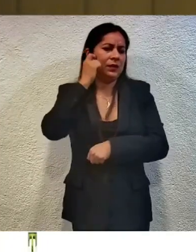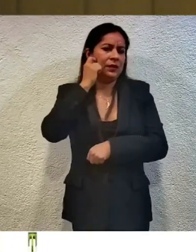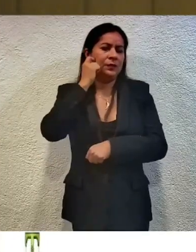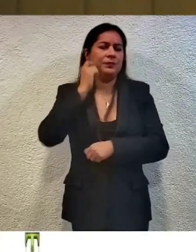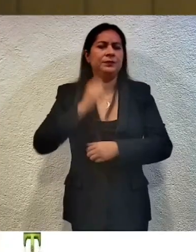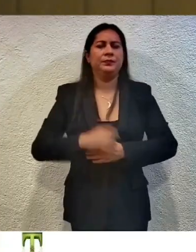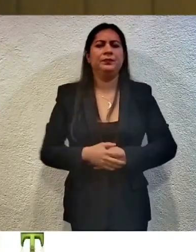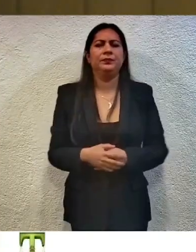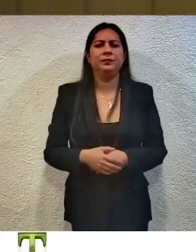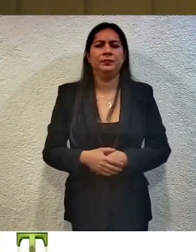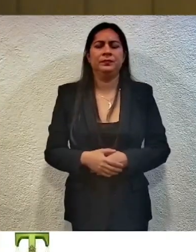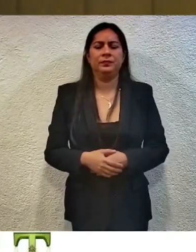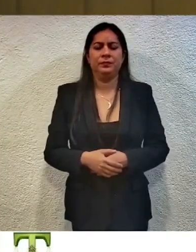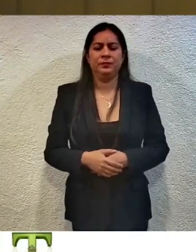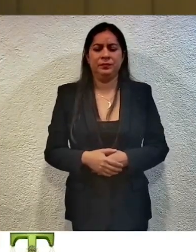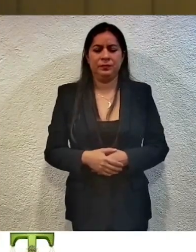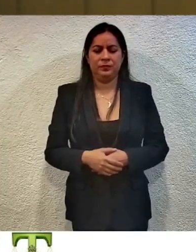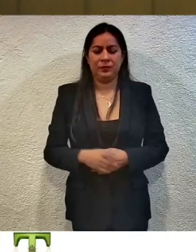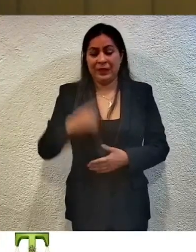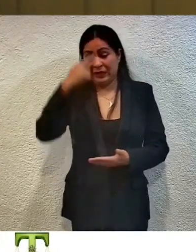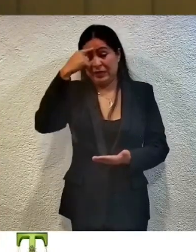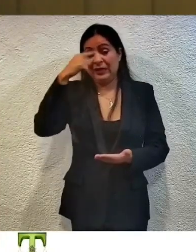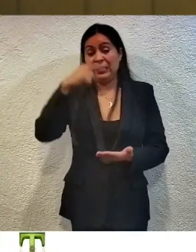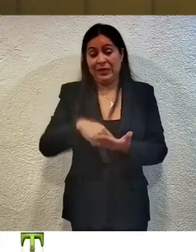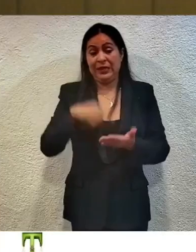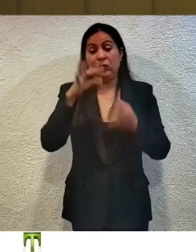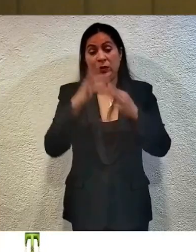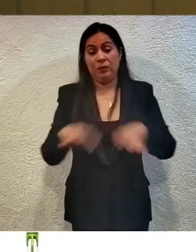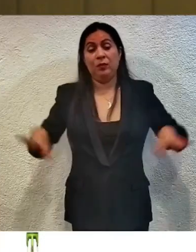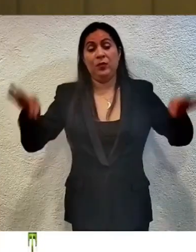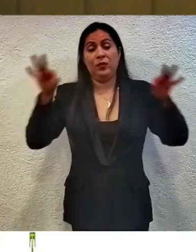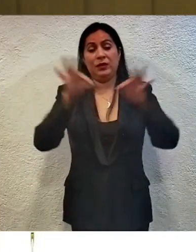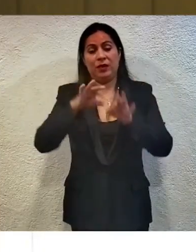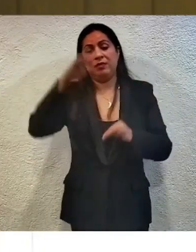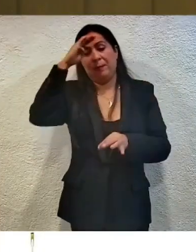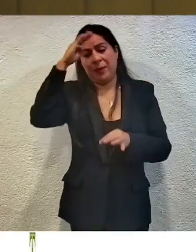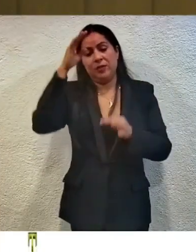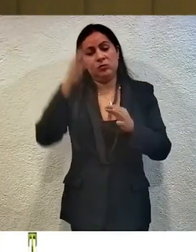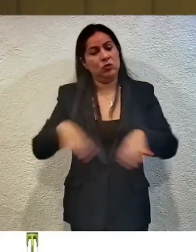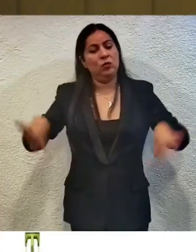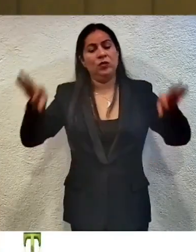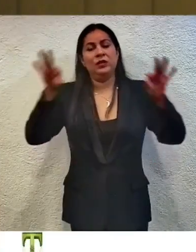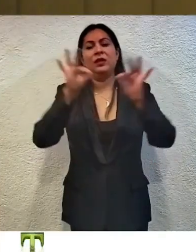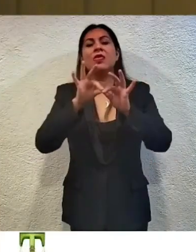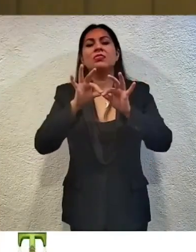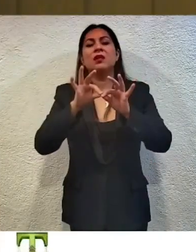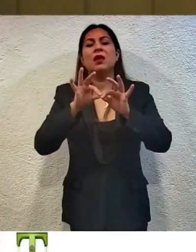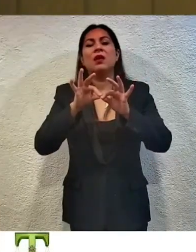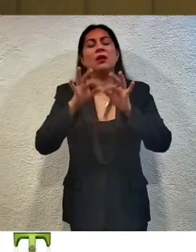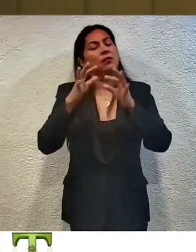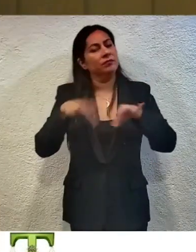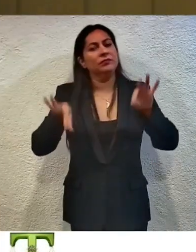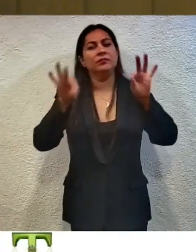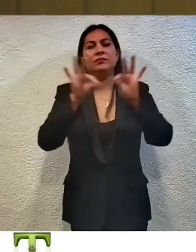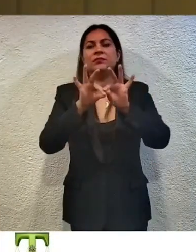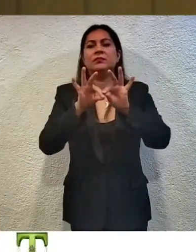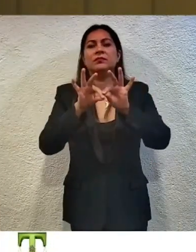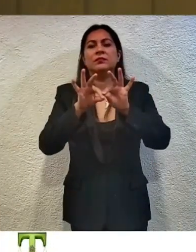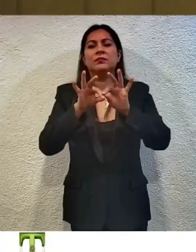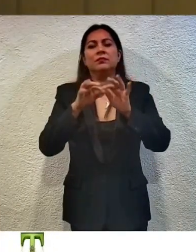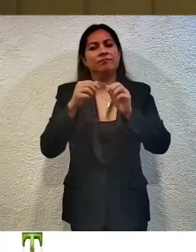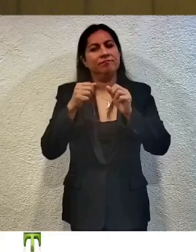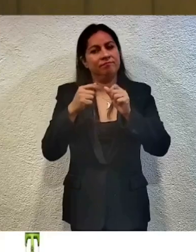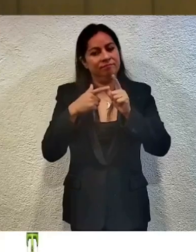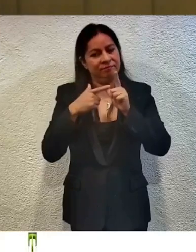Guerrero. Creo importante, considero importante y sustancial que, insisto